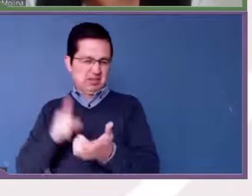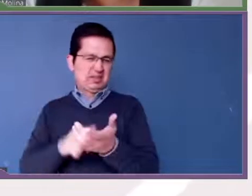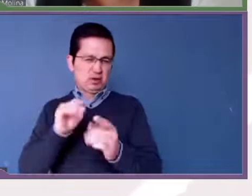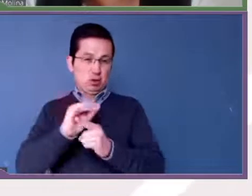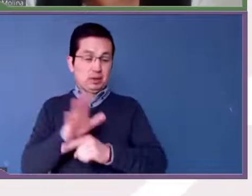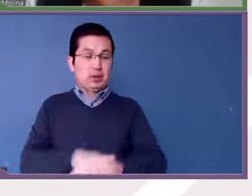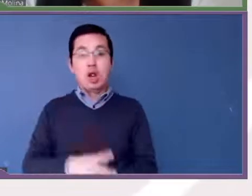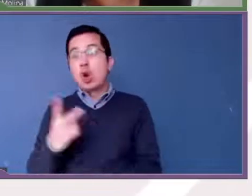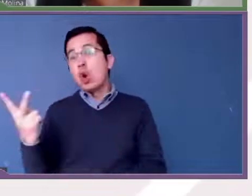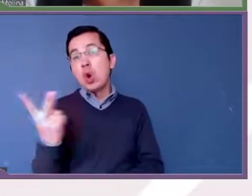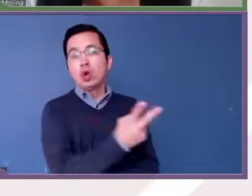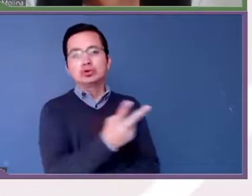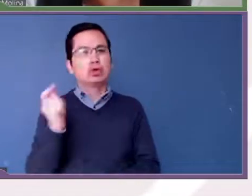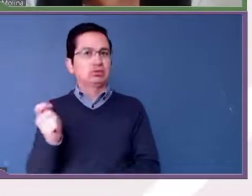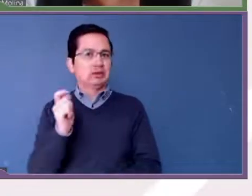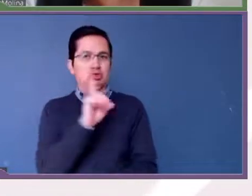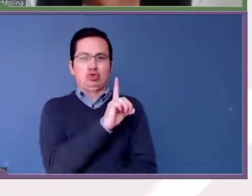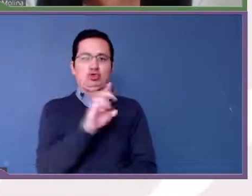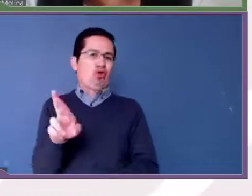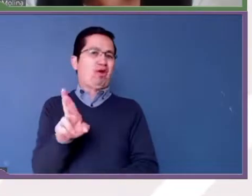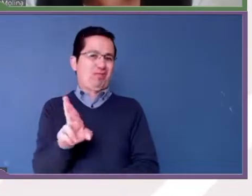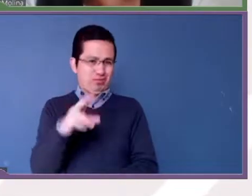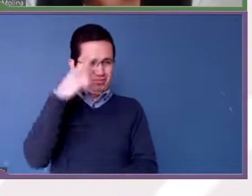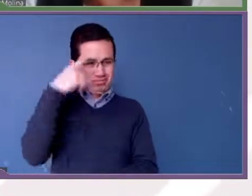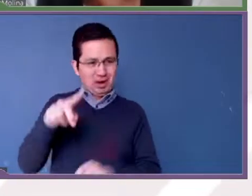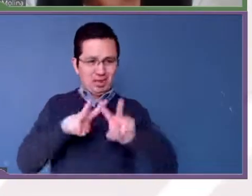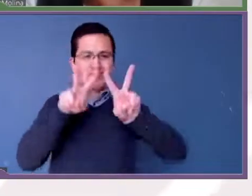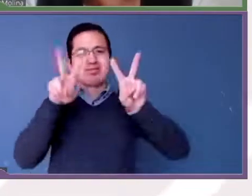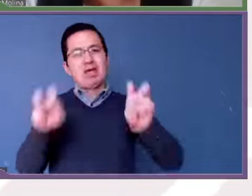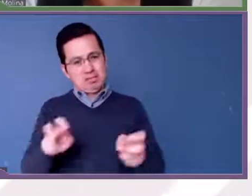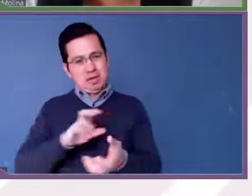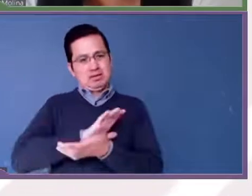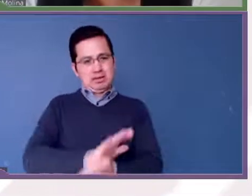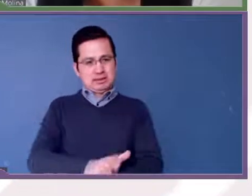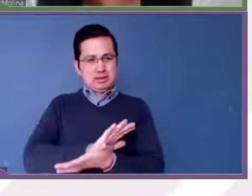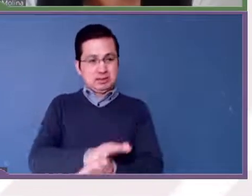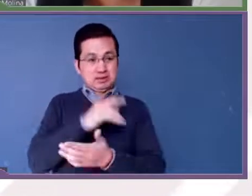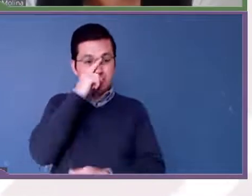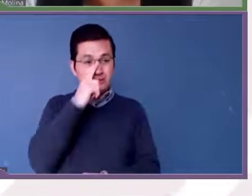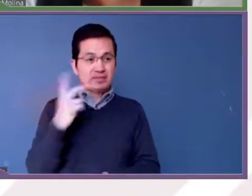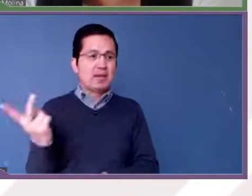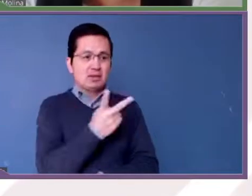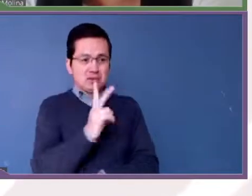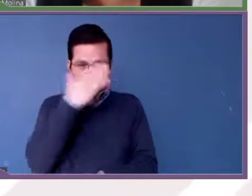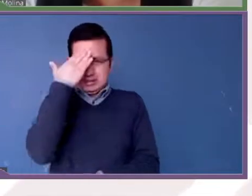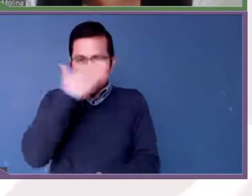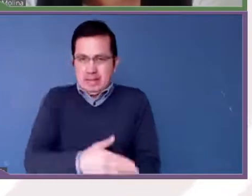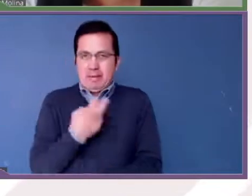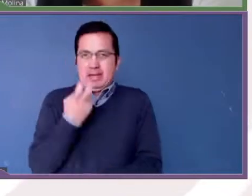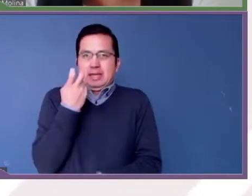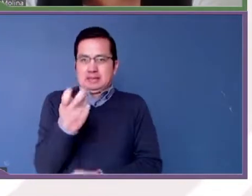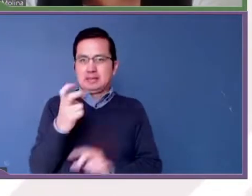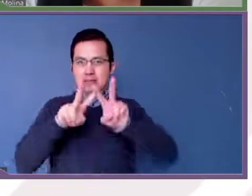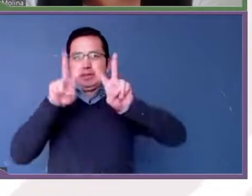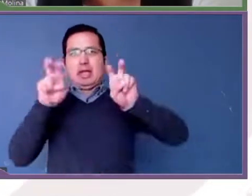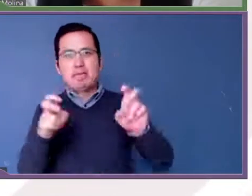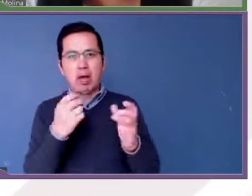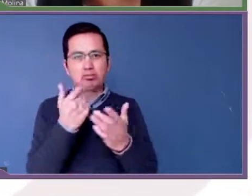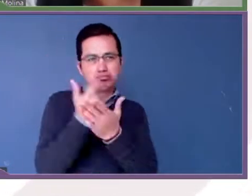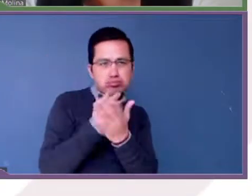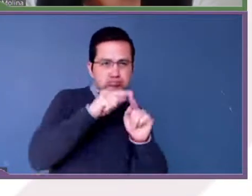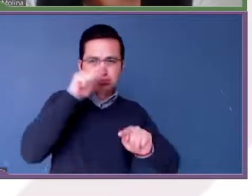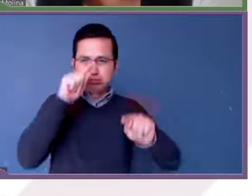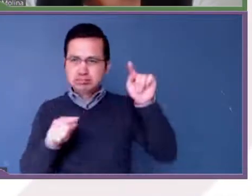en temas relacionados con la discriminación, quienes conocen el procesamiento y el entendimiento de los datos, y me encantará platicar con